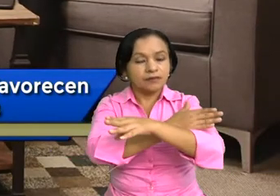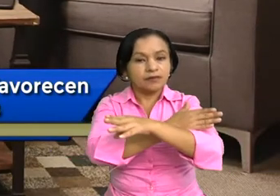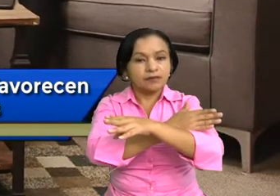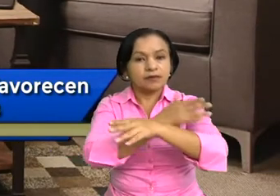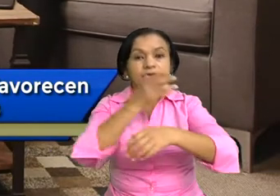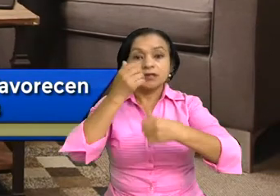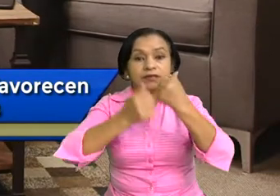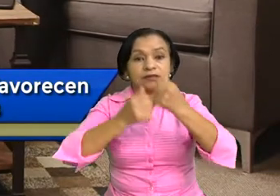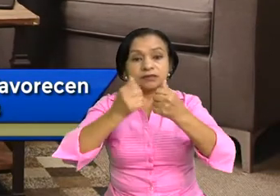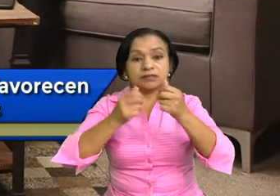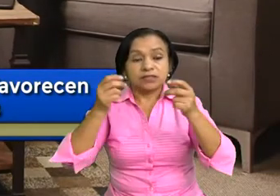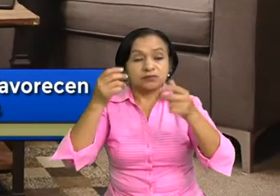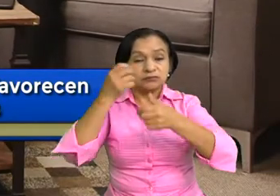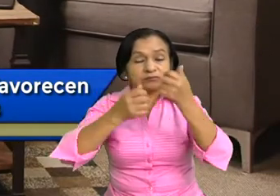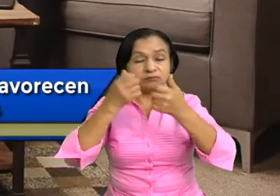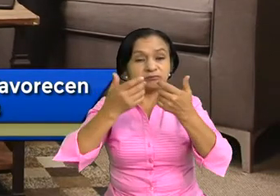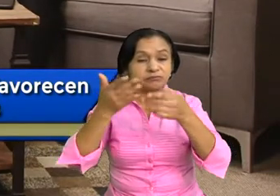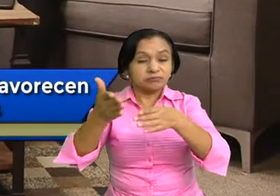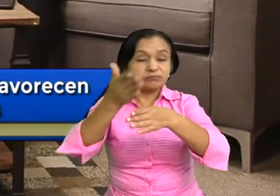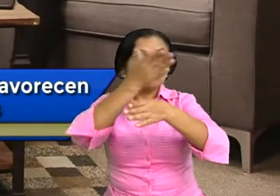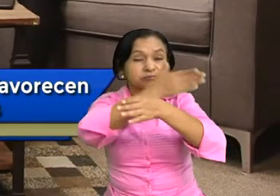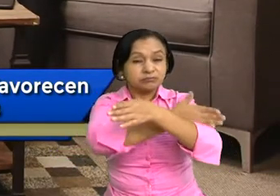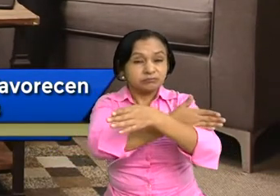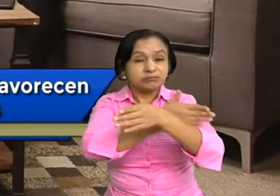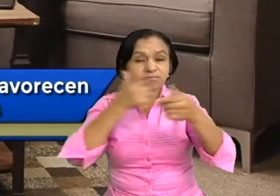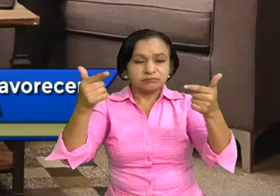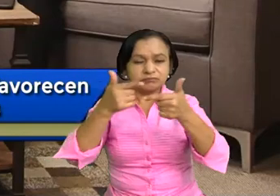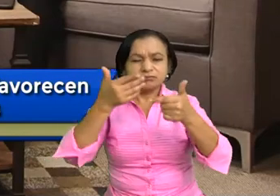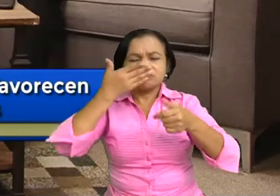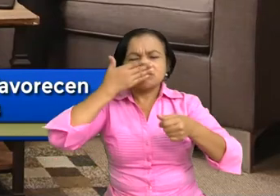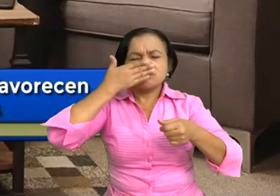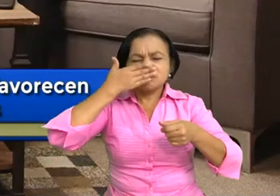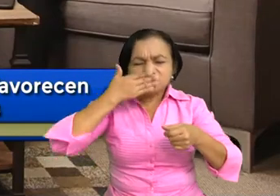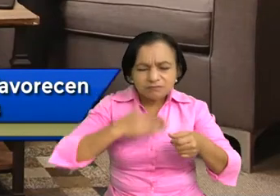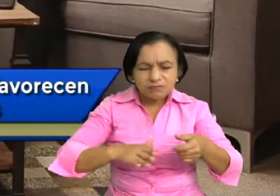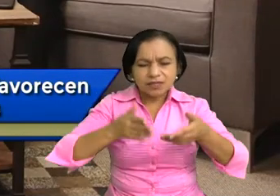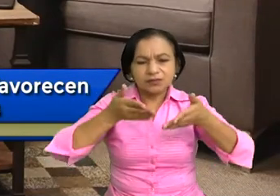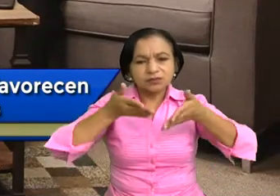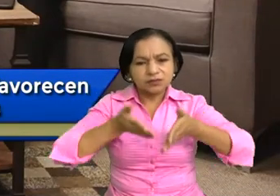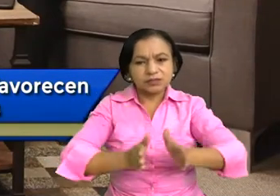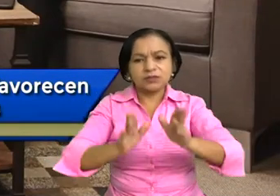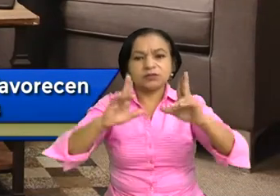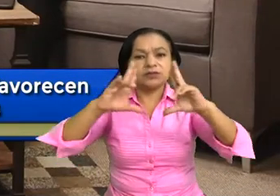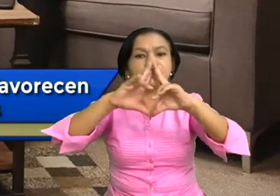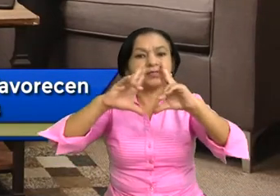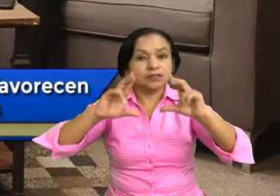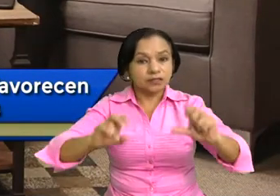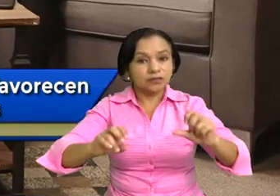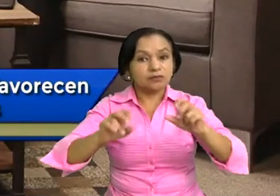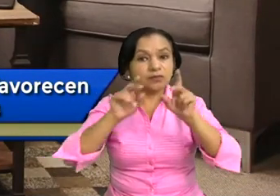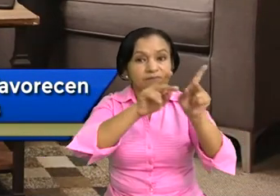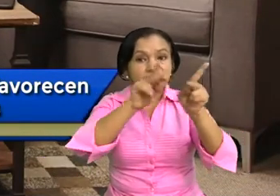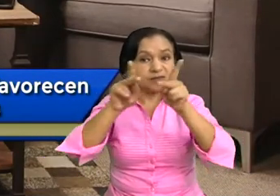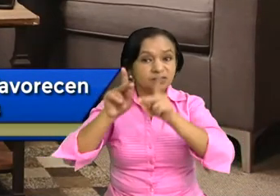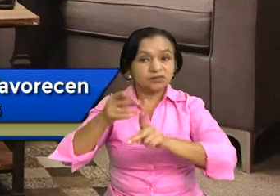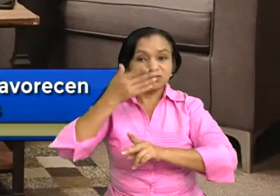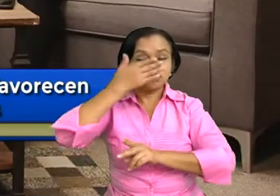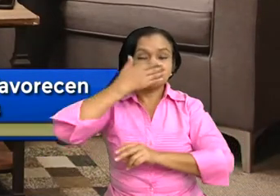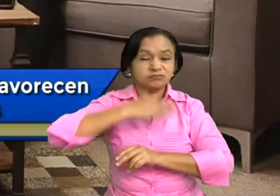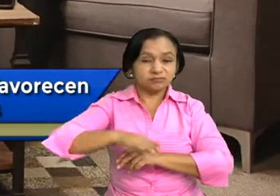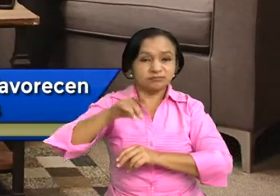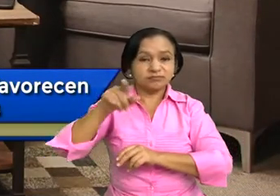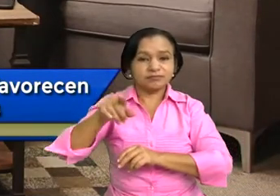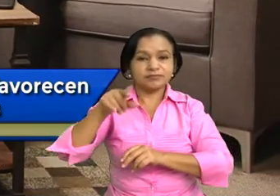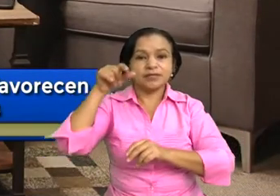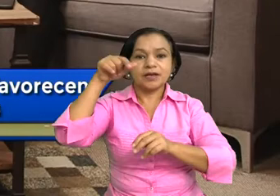producto del terrorismo de los malos hijos de este país. Claro que sí. Ahora con